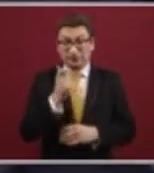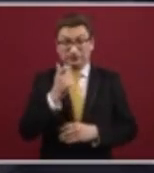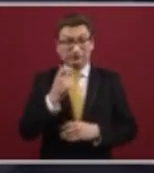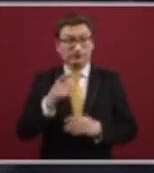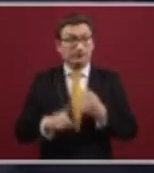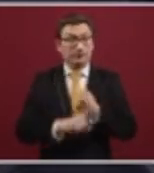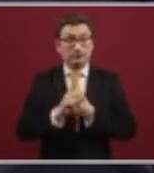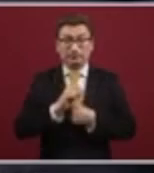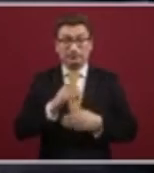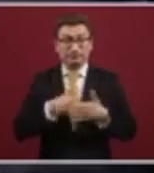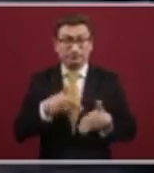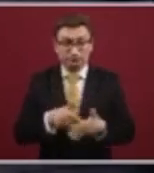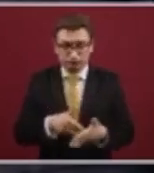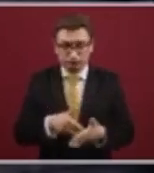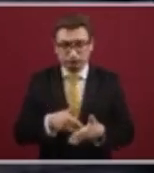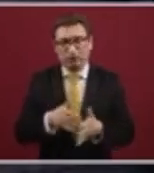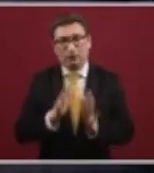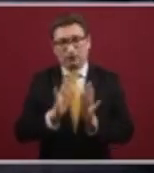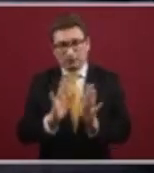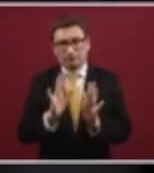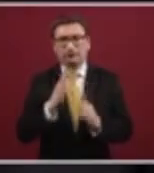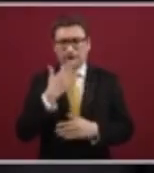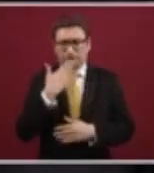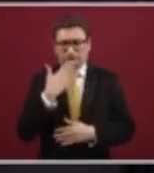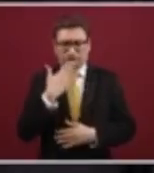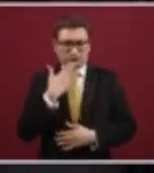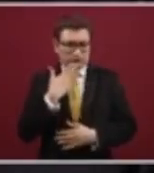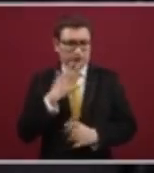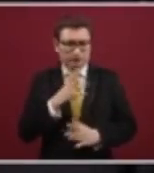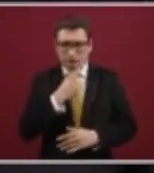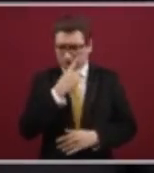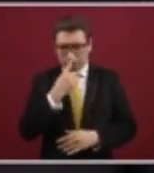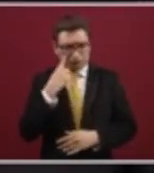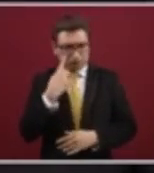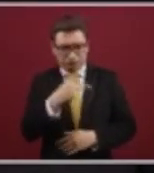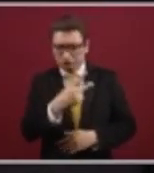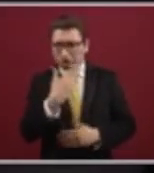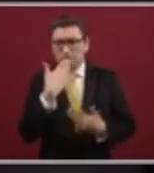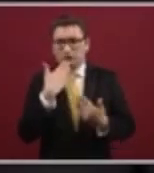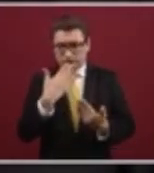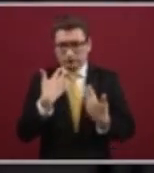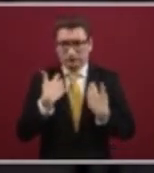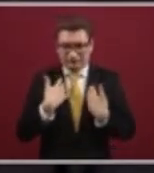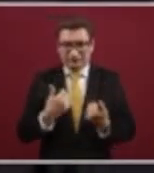Pues sí, es una percepción también. Sí, por eso, la percepción. Sí.